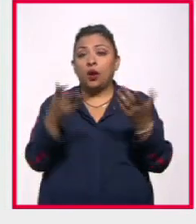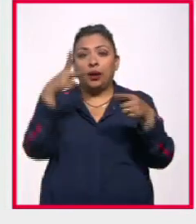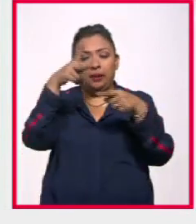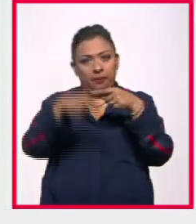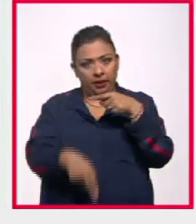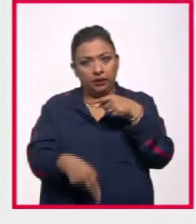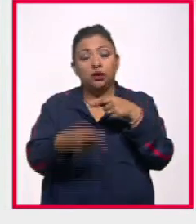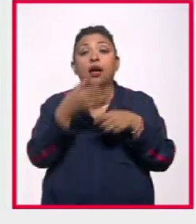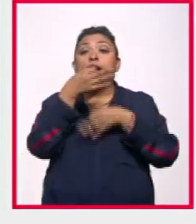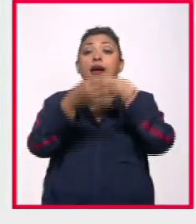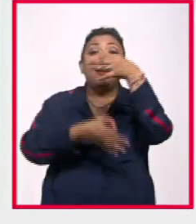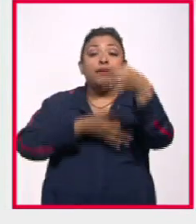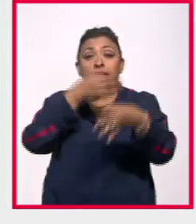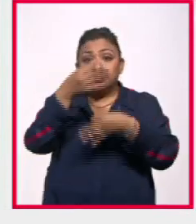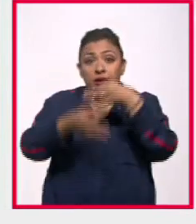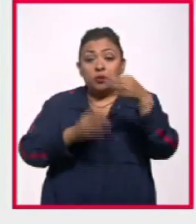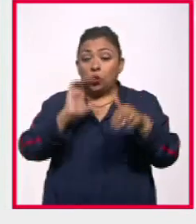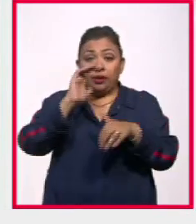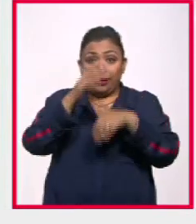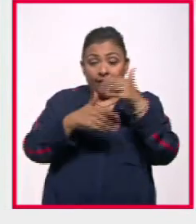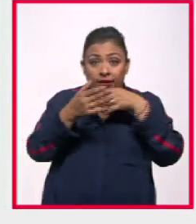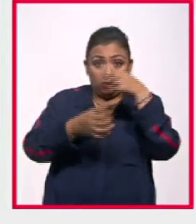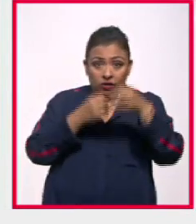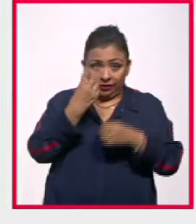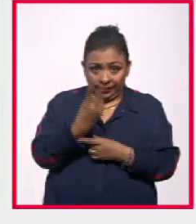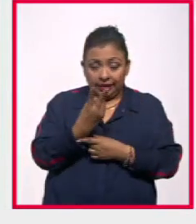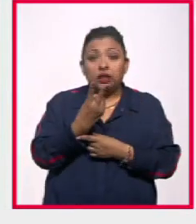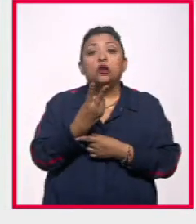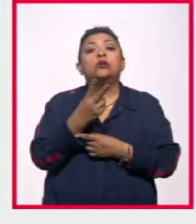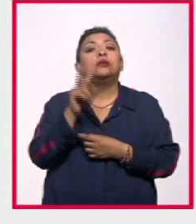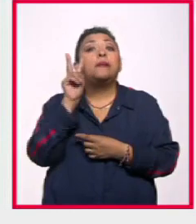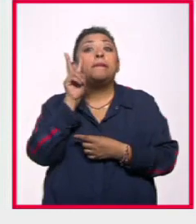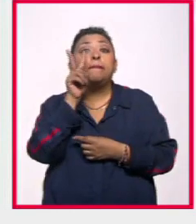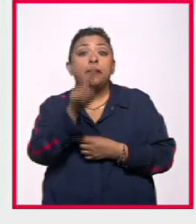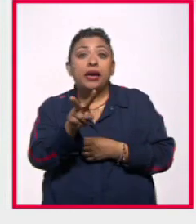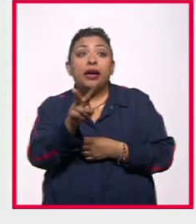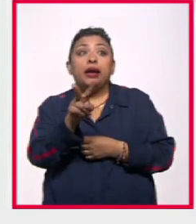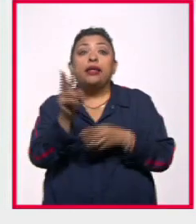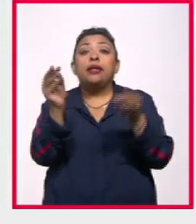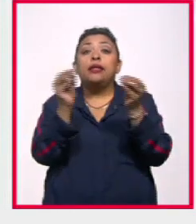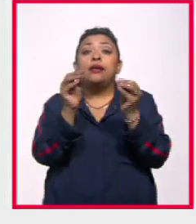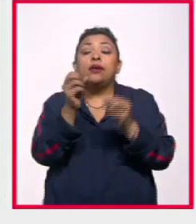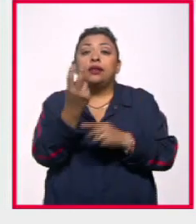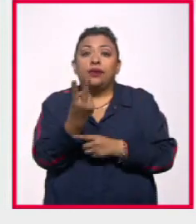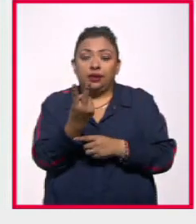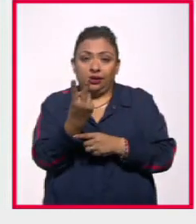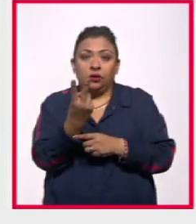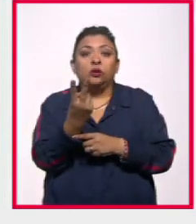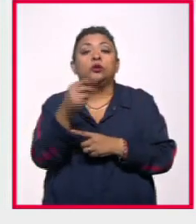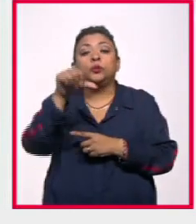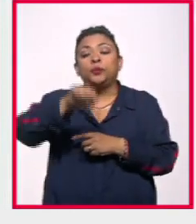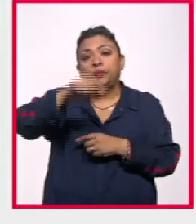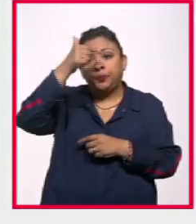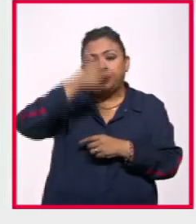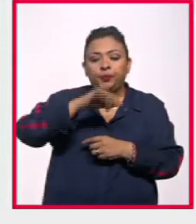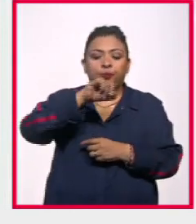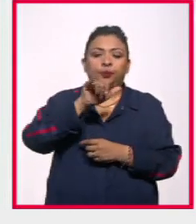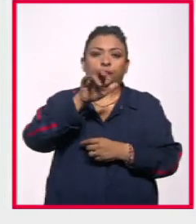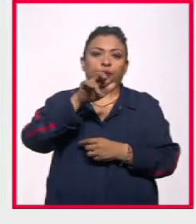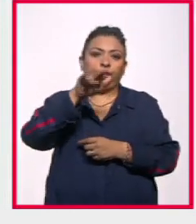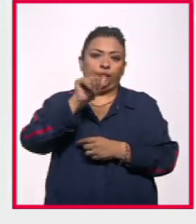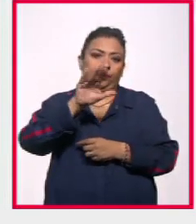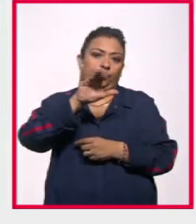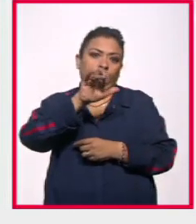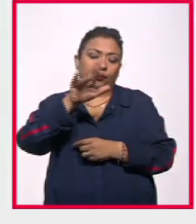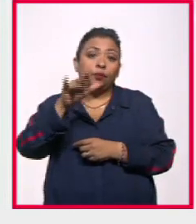pausa, pero anunciamos que terminando Noticias 22, no se pierdan Debate 22. Esta noche es Jacaranda Correa